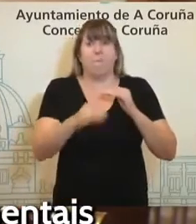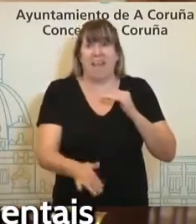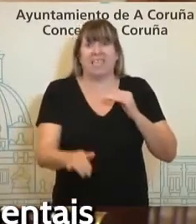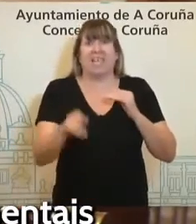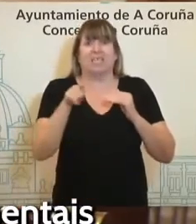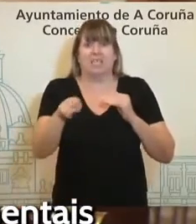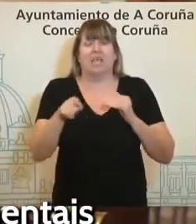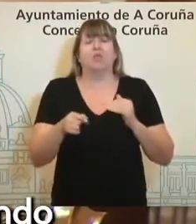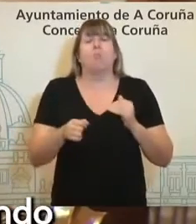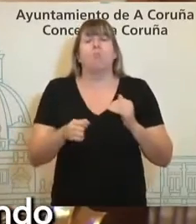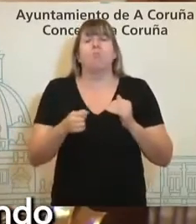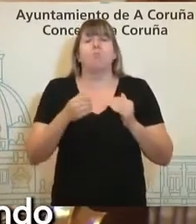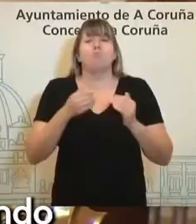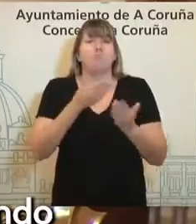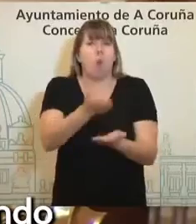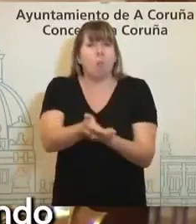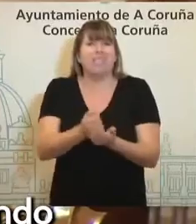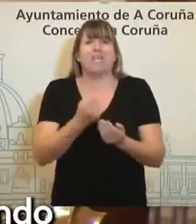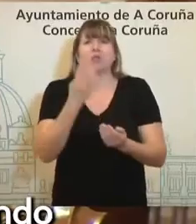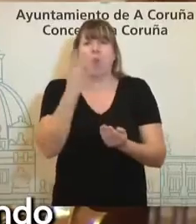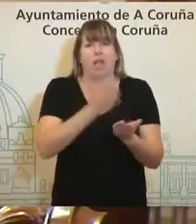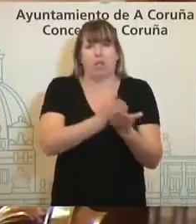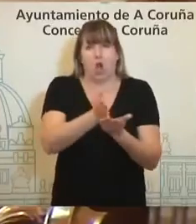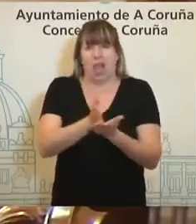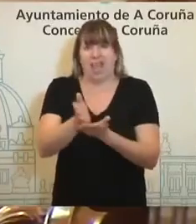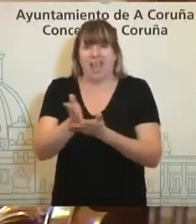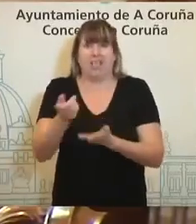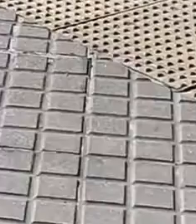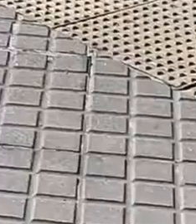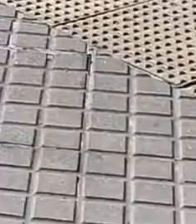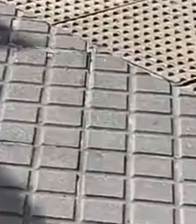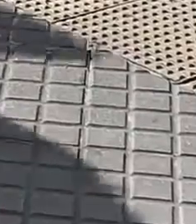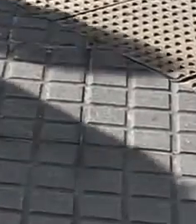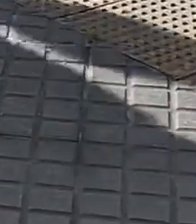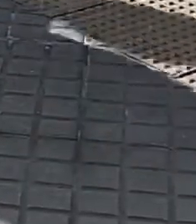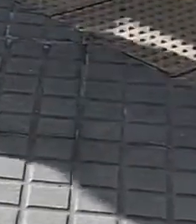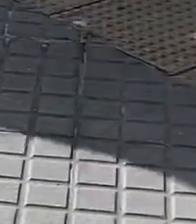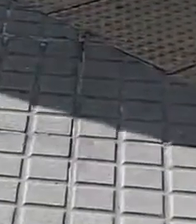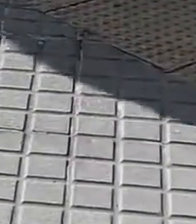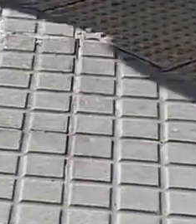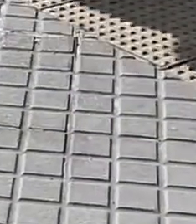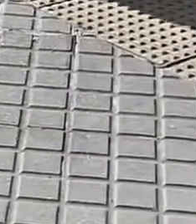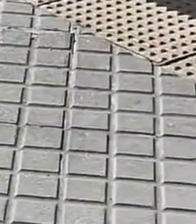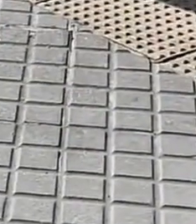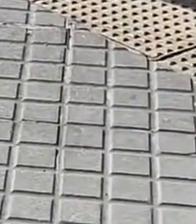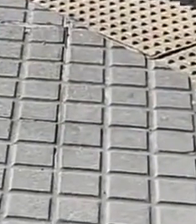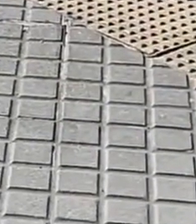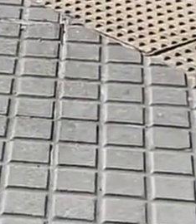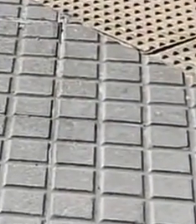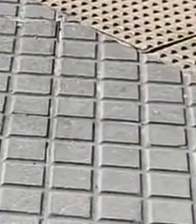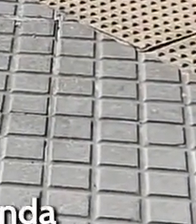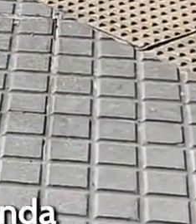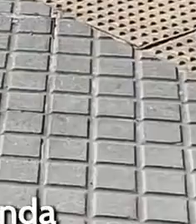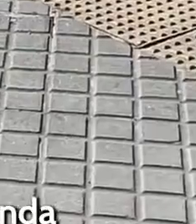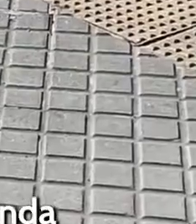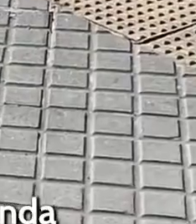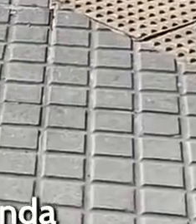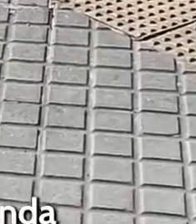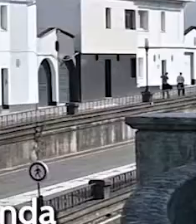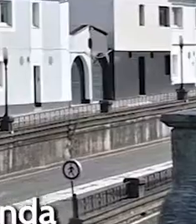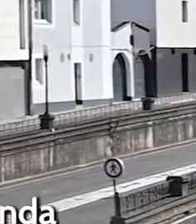eixos fundamentais e que levamos xa tempo traballando e poñendo en riba da mesa como eixo fundamental dos vindeiros orzamentos.